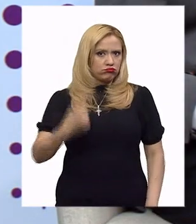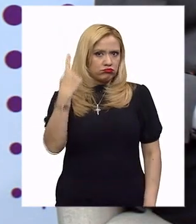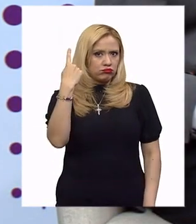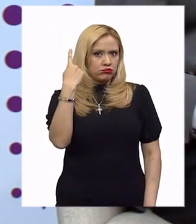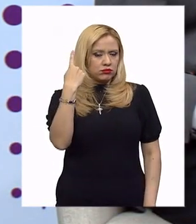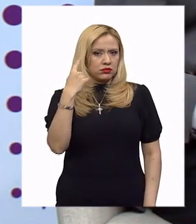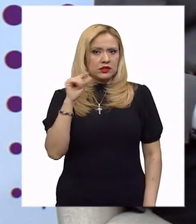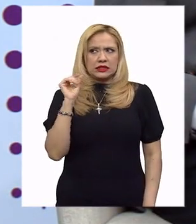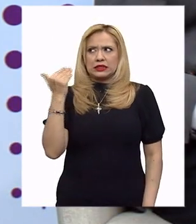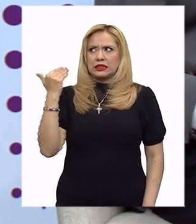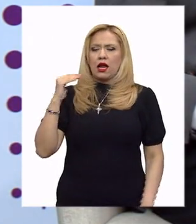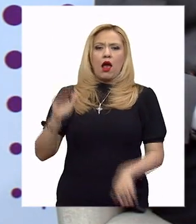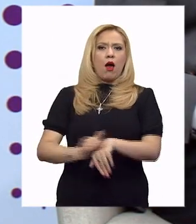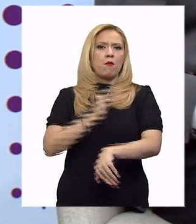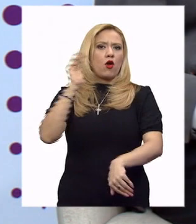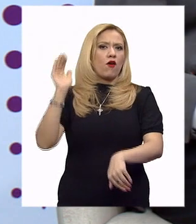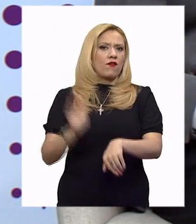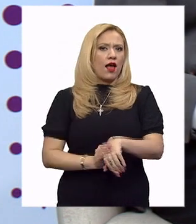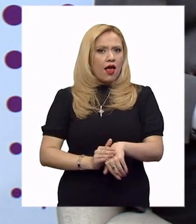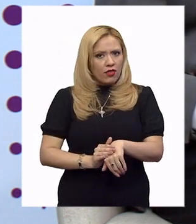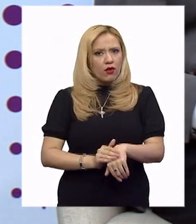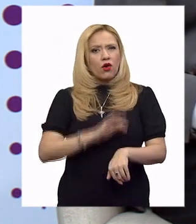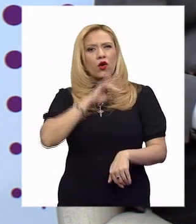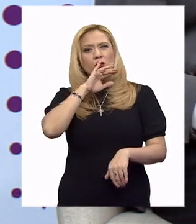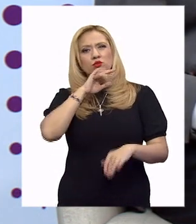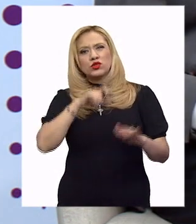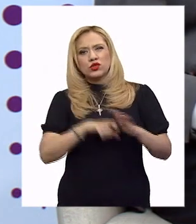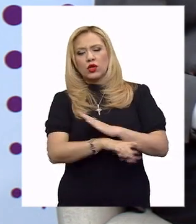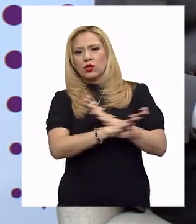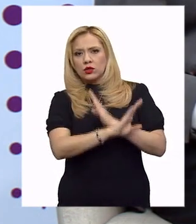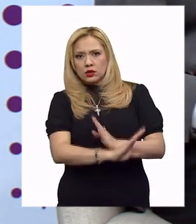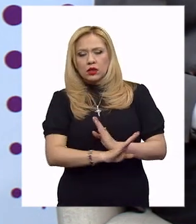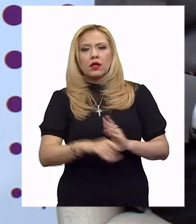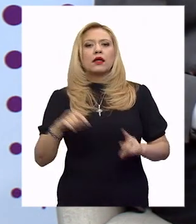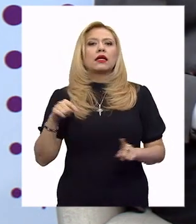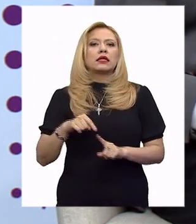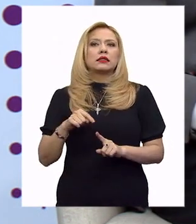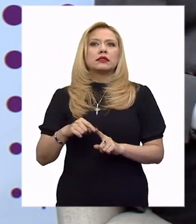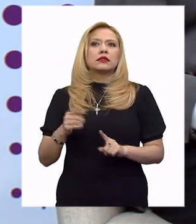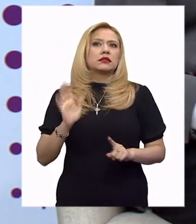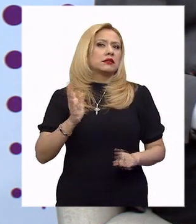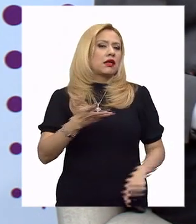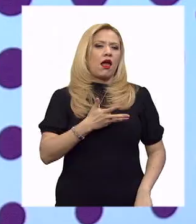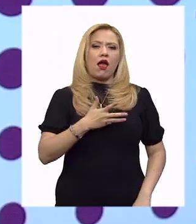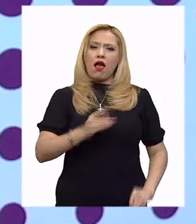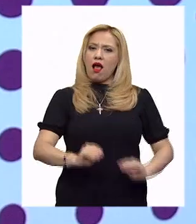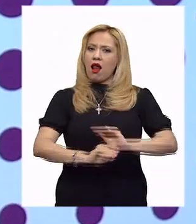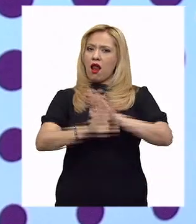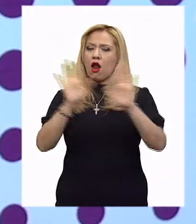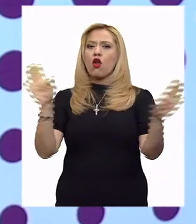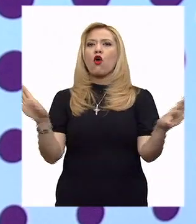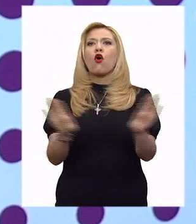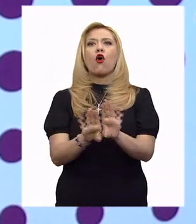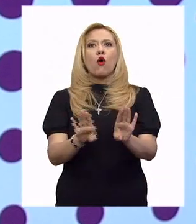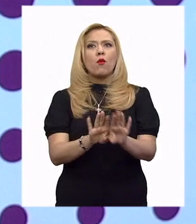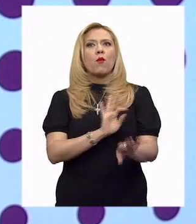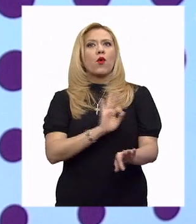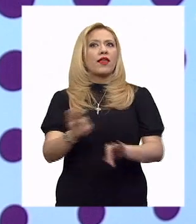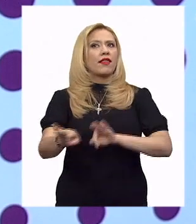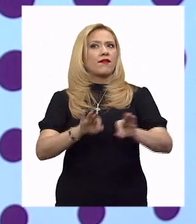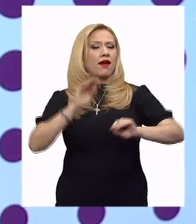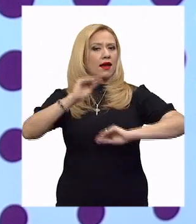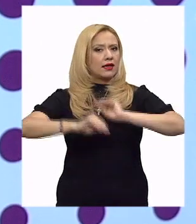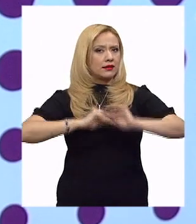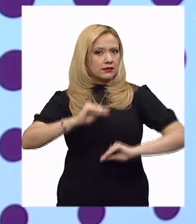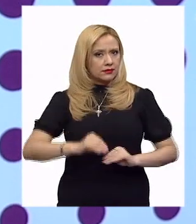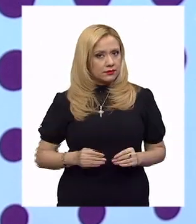nacional recién aprobada en materia de anticorrupción, que tiene las prioridades ya muy claras sobre cómo tenemos que trabajar en México.